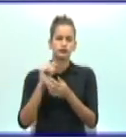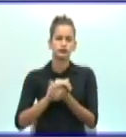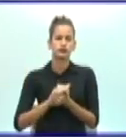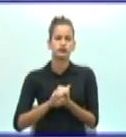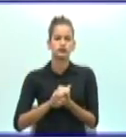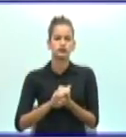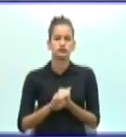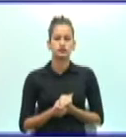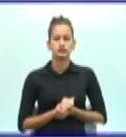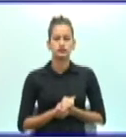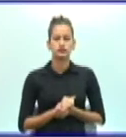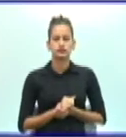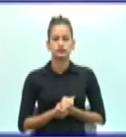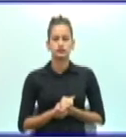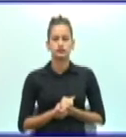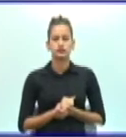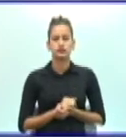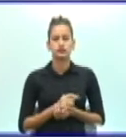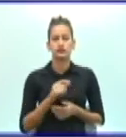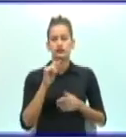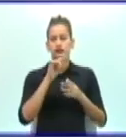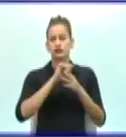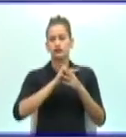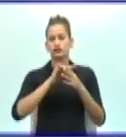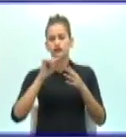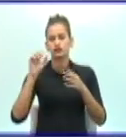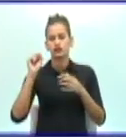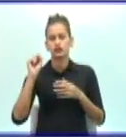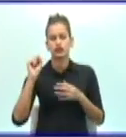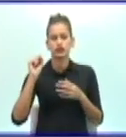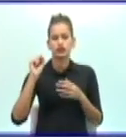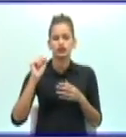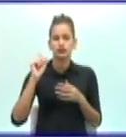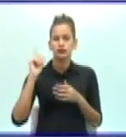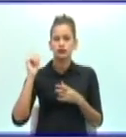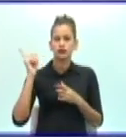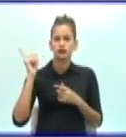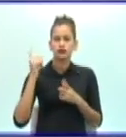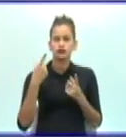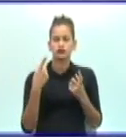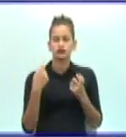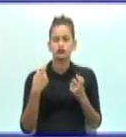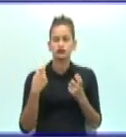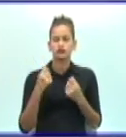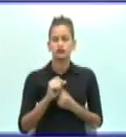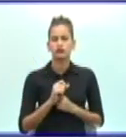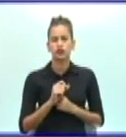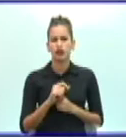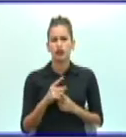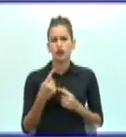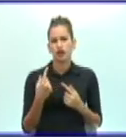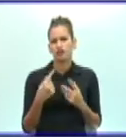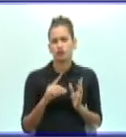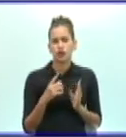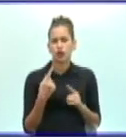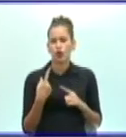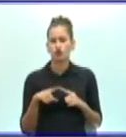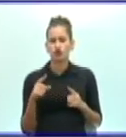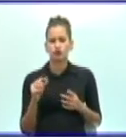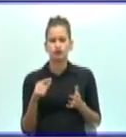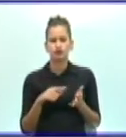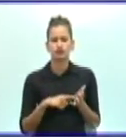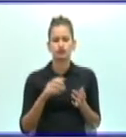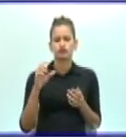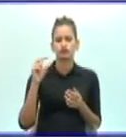corto. Traza la recta S. Para ello necesitarás de al menos otro punto Q en el